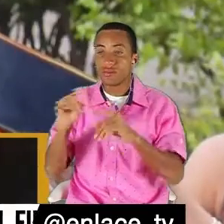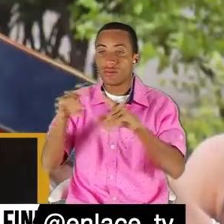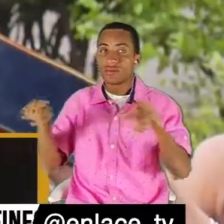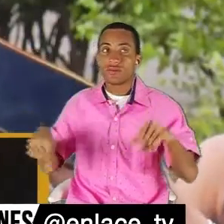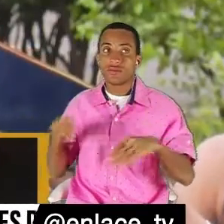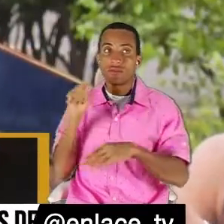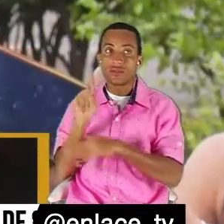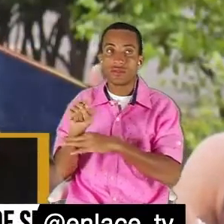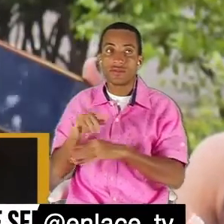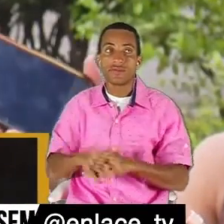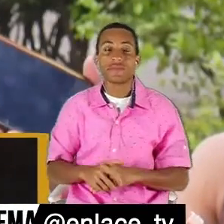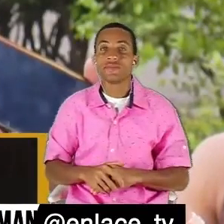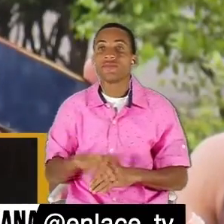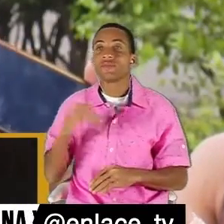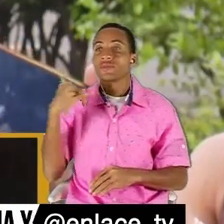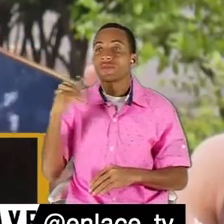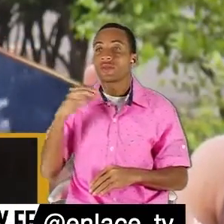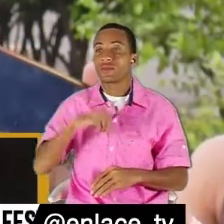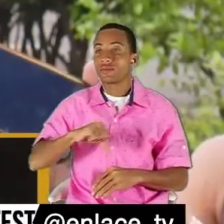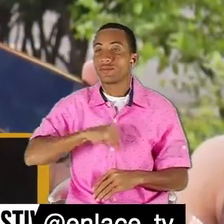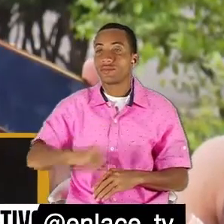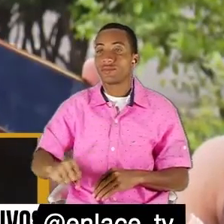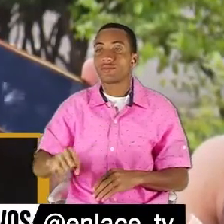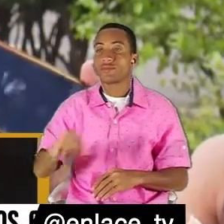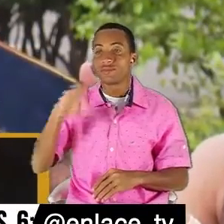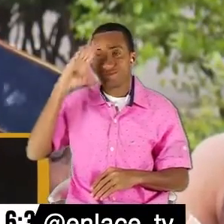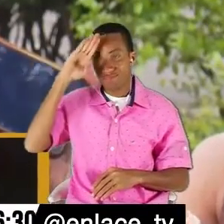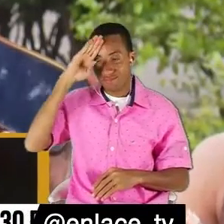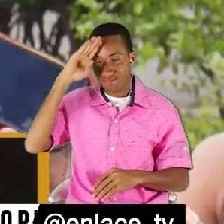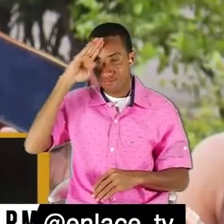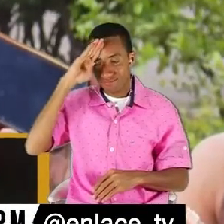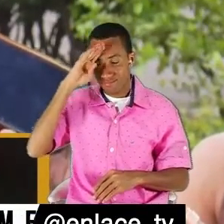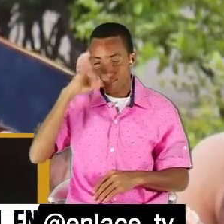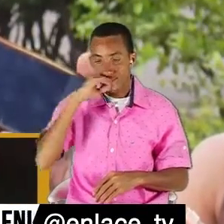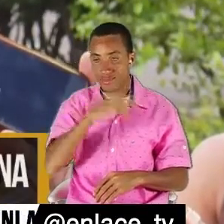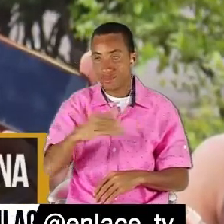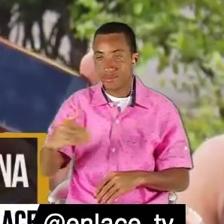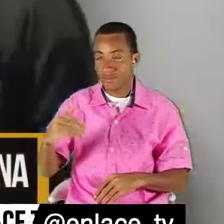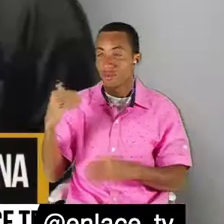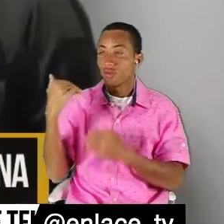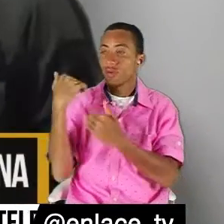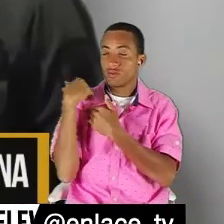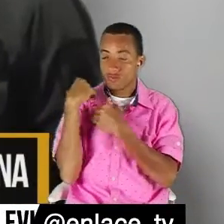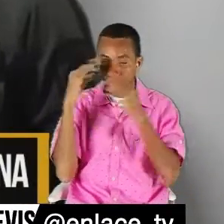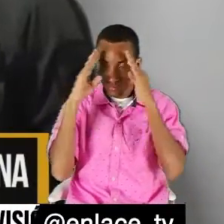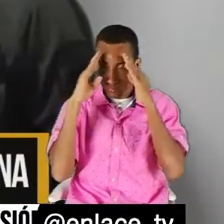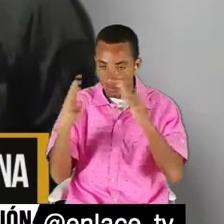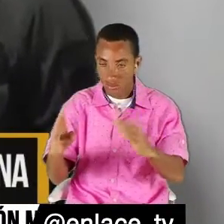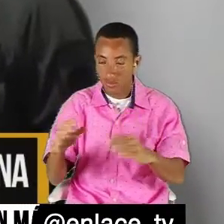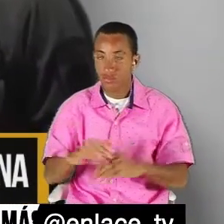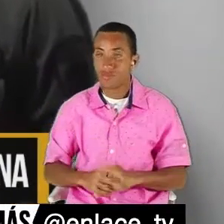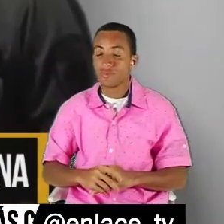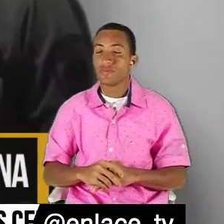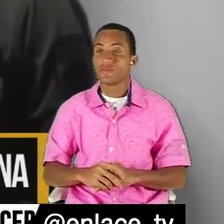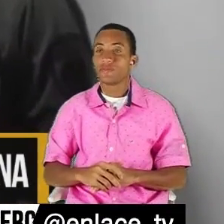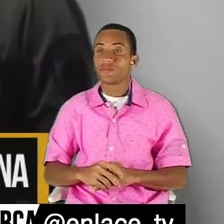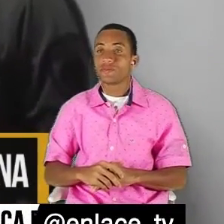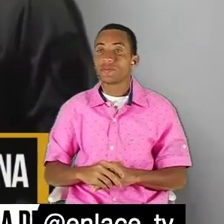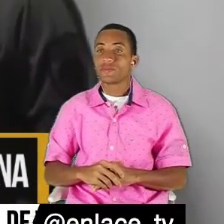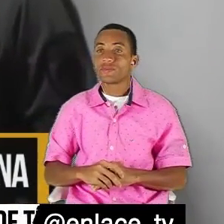Ya se restablecieron los derechos, infancia y adolescencia, se encargó del asunto, De igual manera,